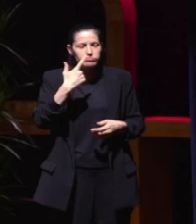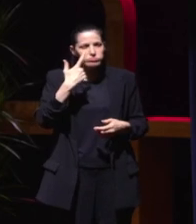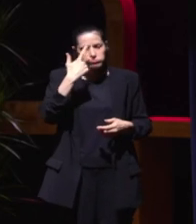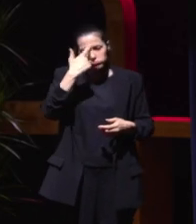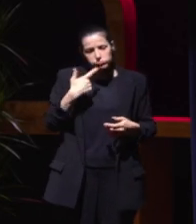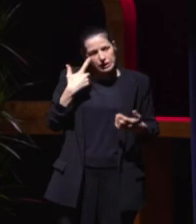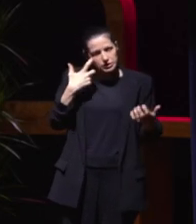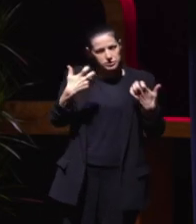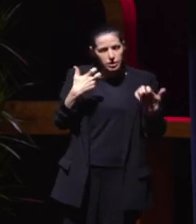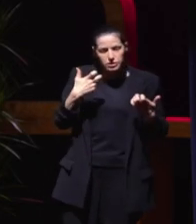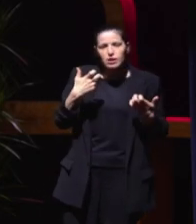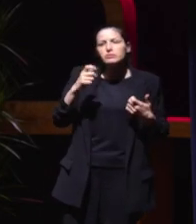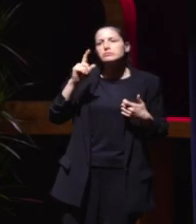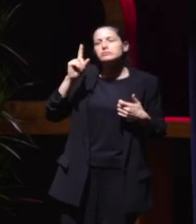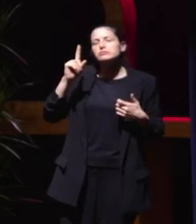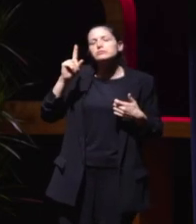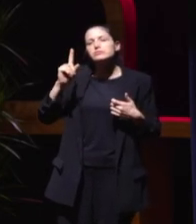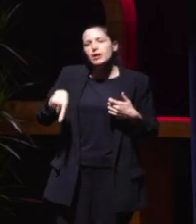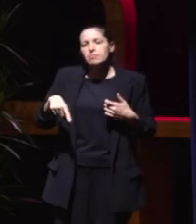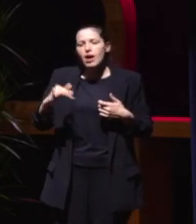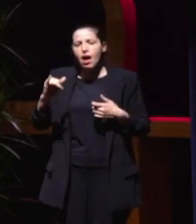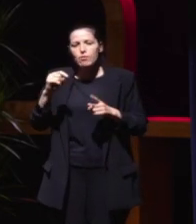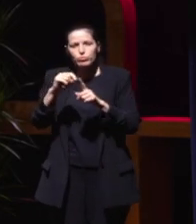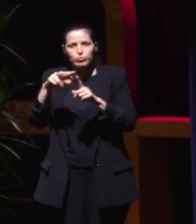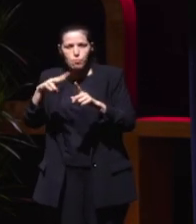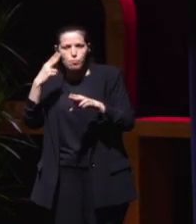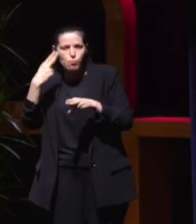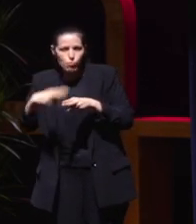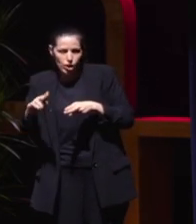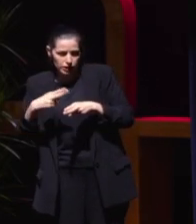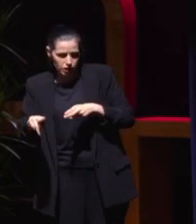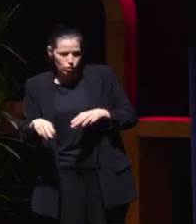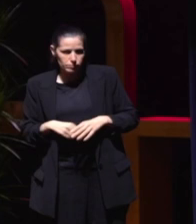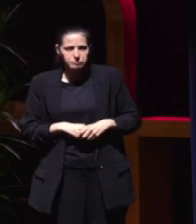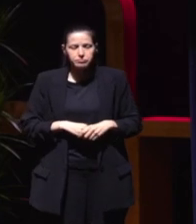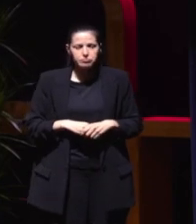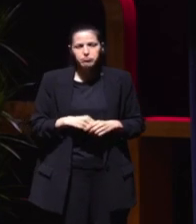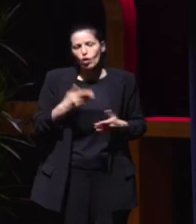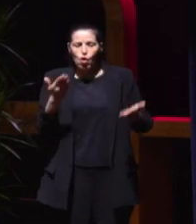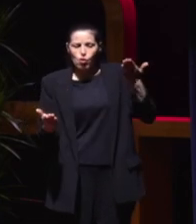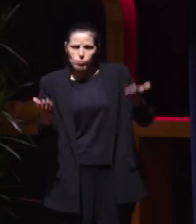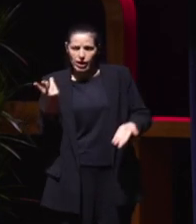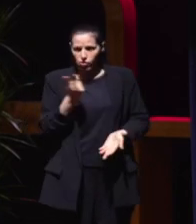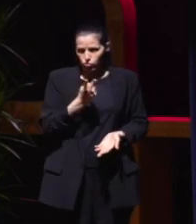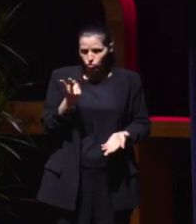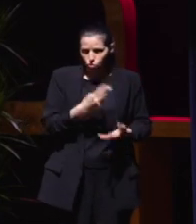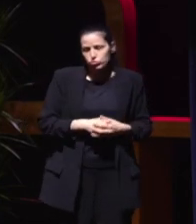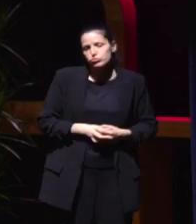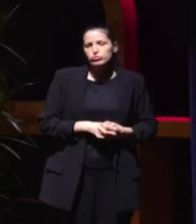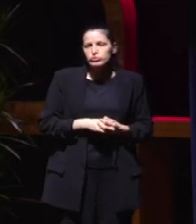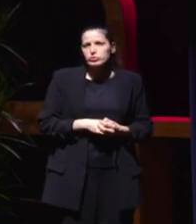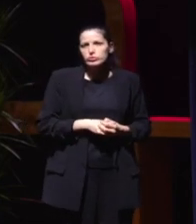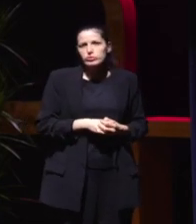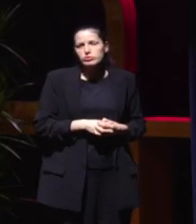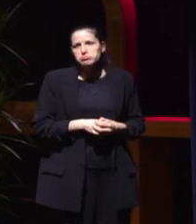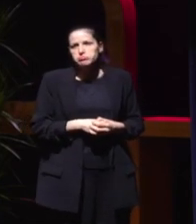con una un bofetón político que lo que tenía buñuel con la película de Catherine de nez era Sencillamente